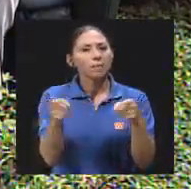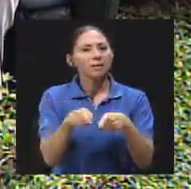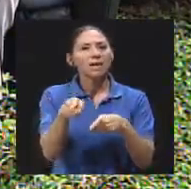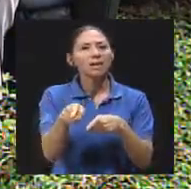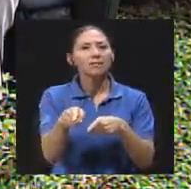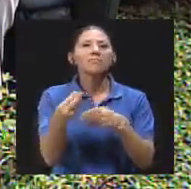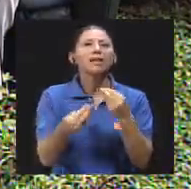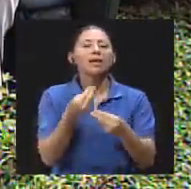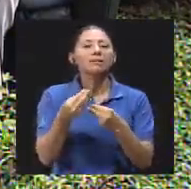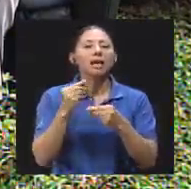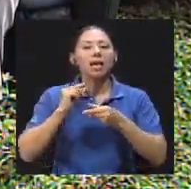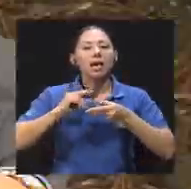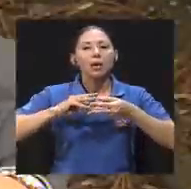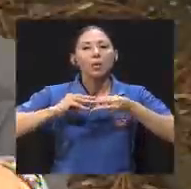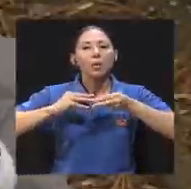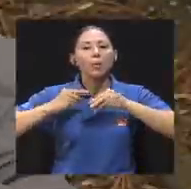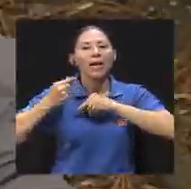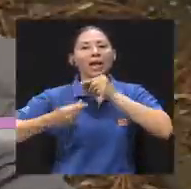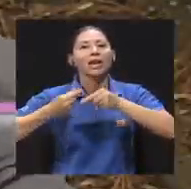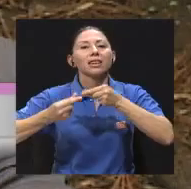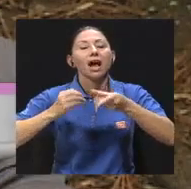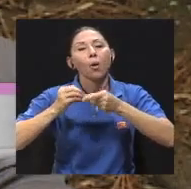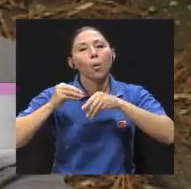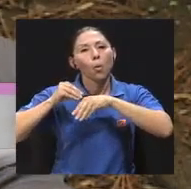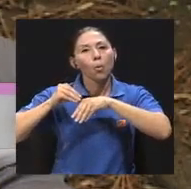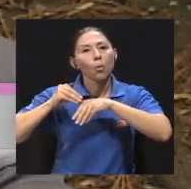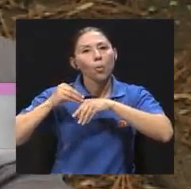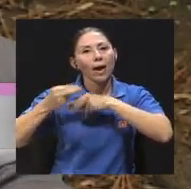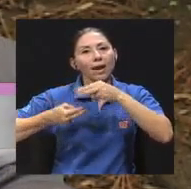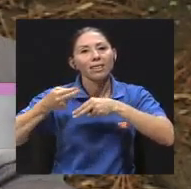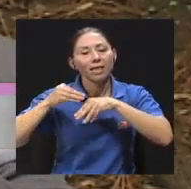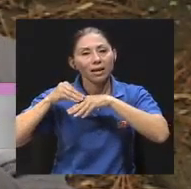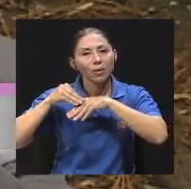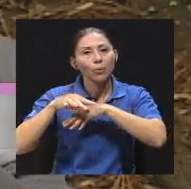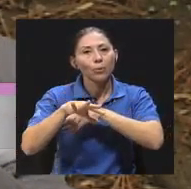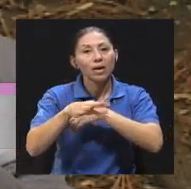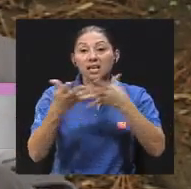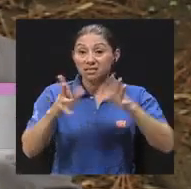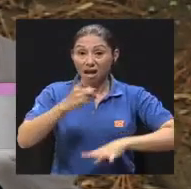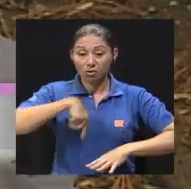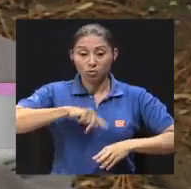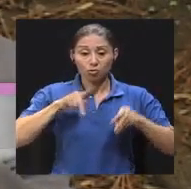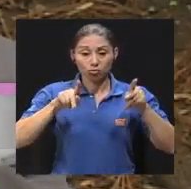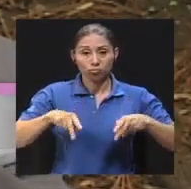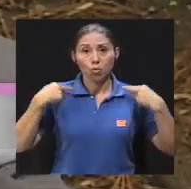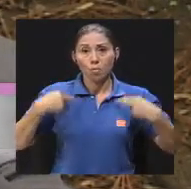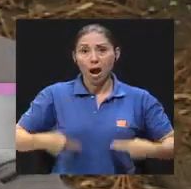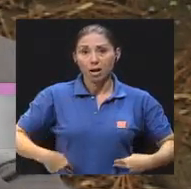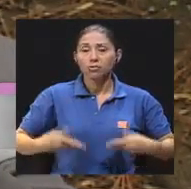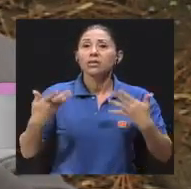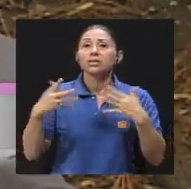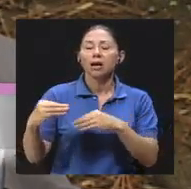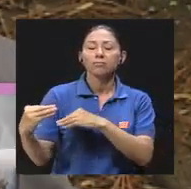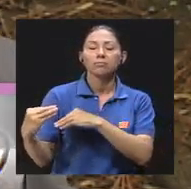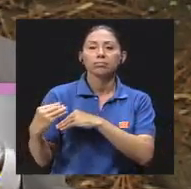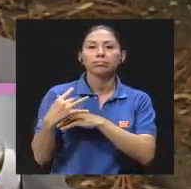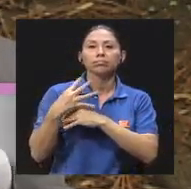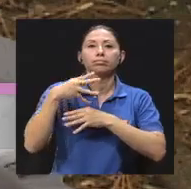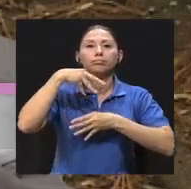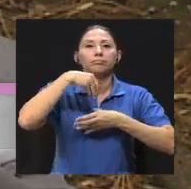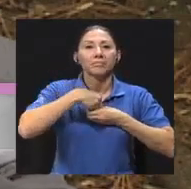parte hereditaria o genética. Ya los seres humanos traemos marcados cierta